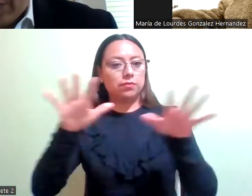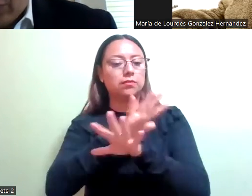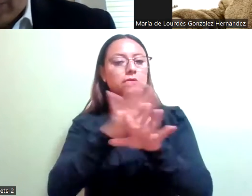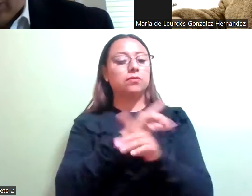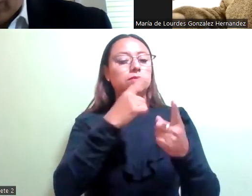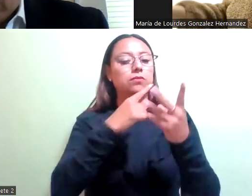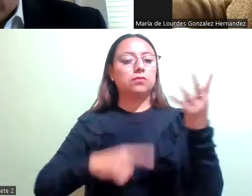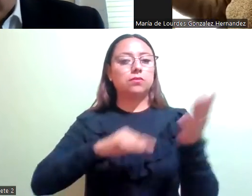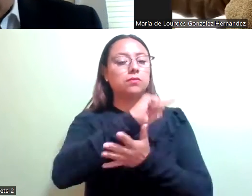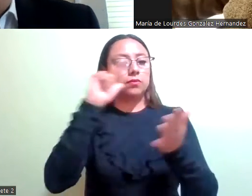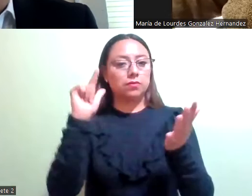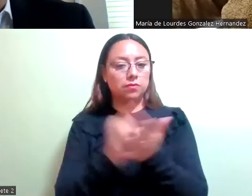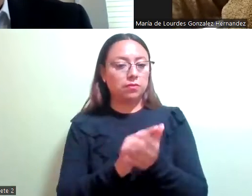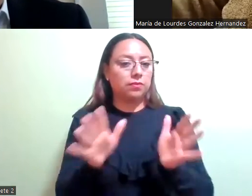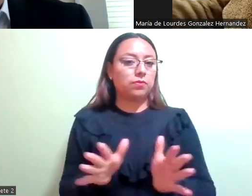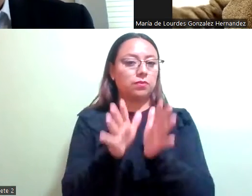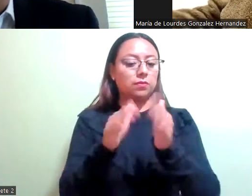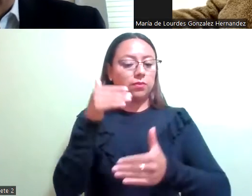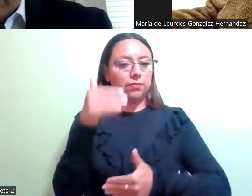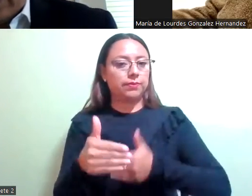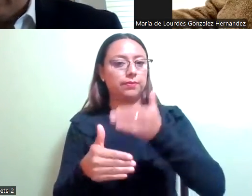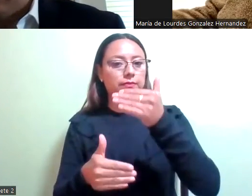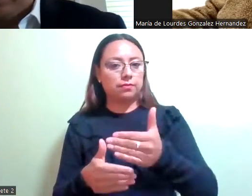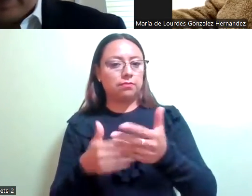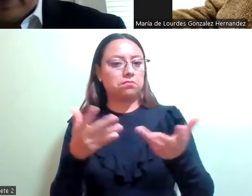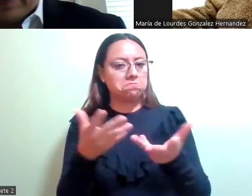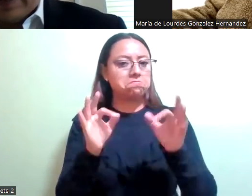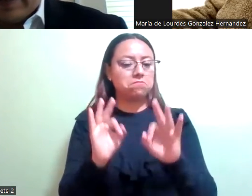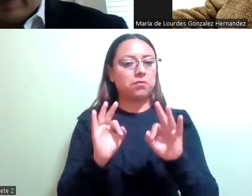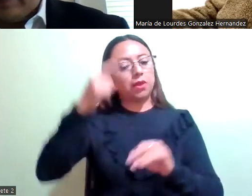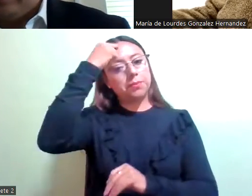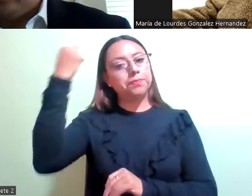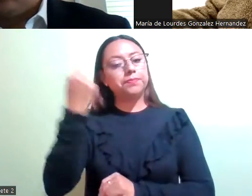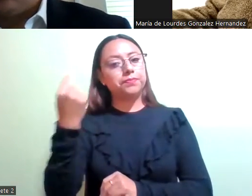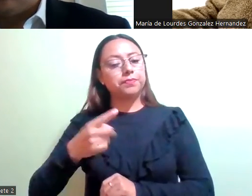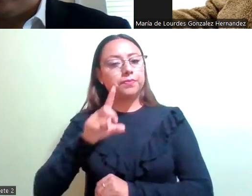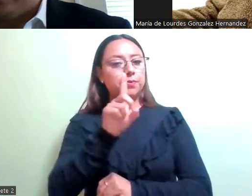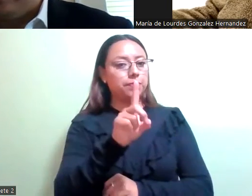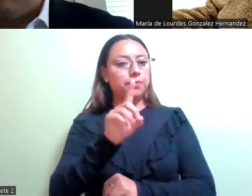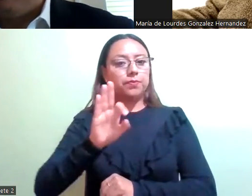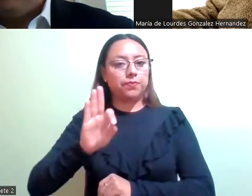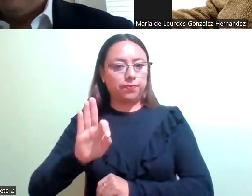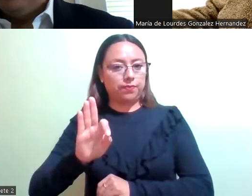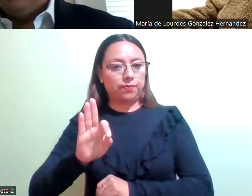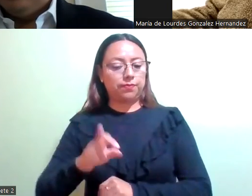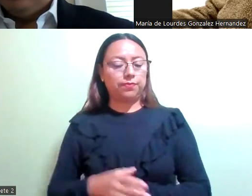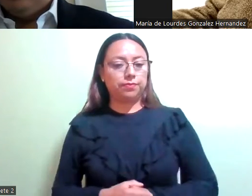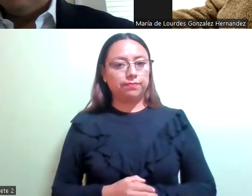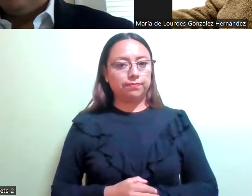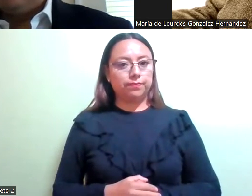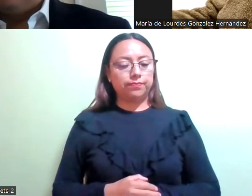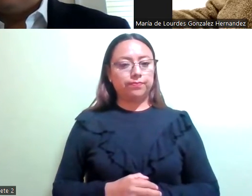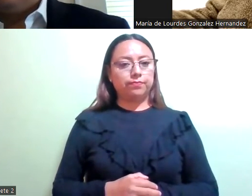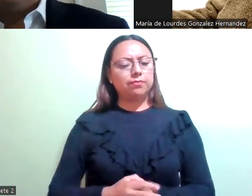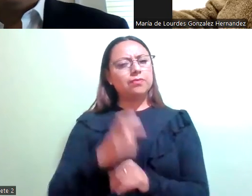de Fomento de Procesos Productivos Eficientes para el Distrito Federal.